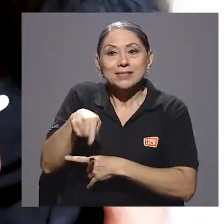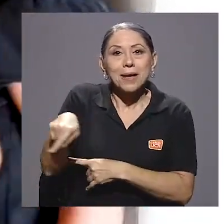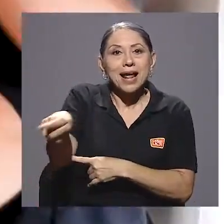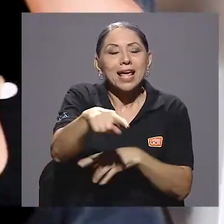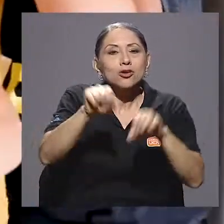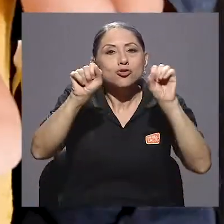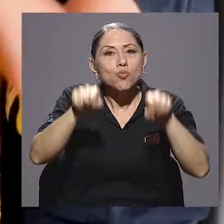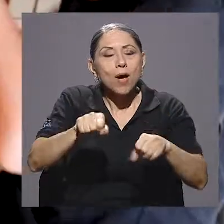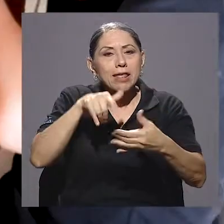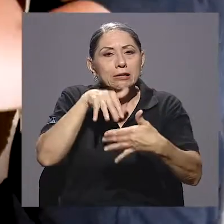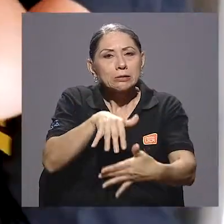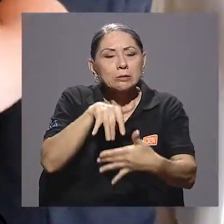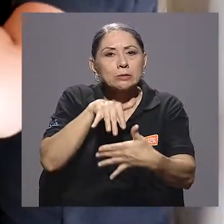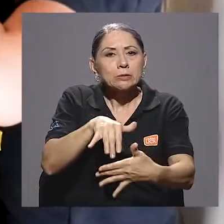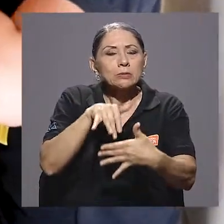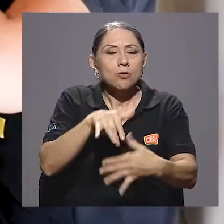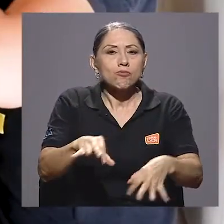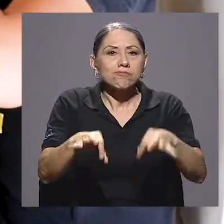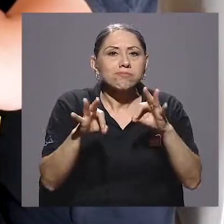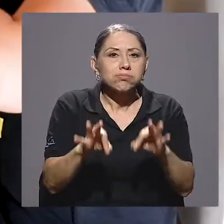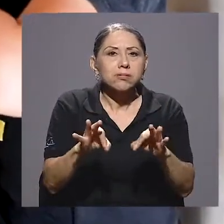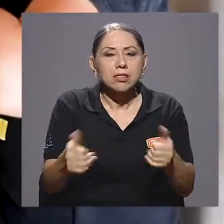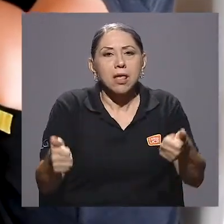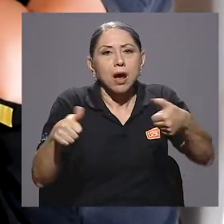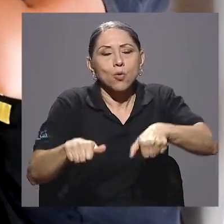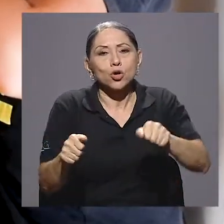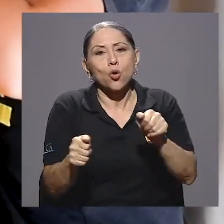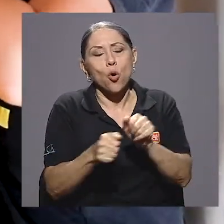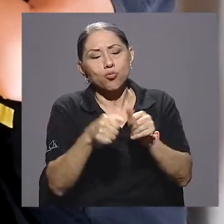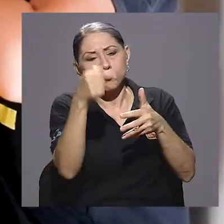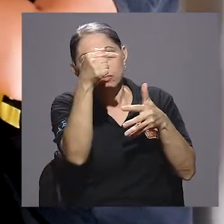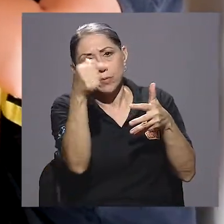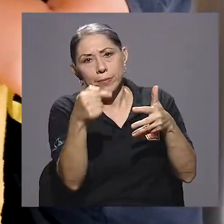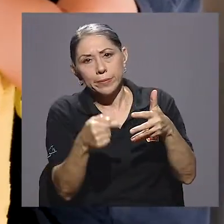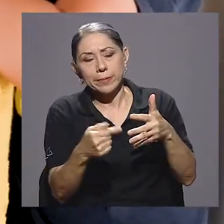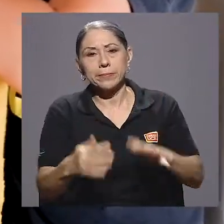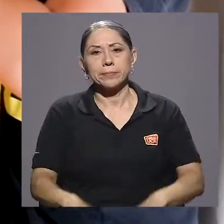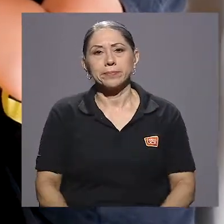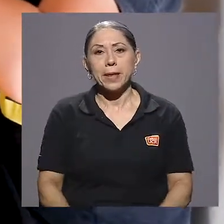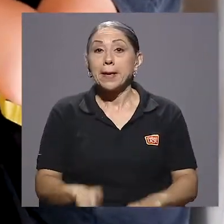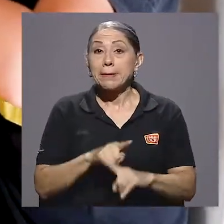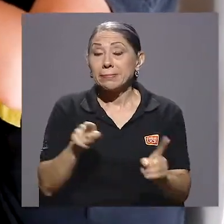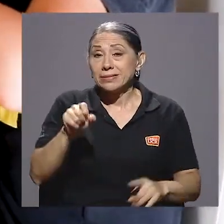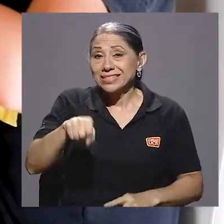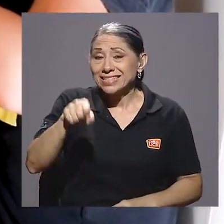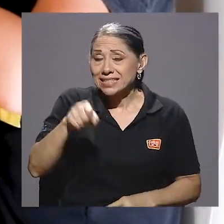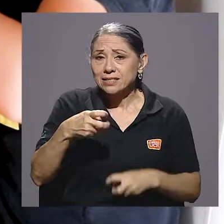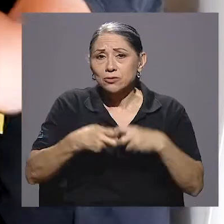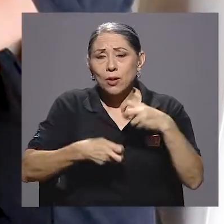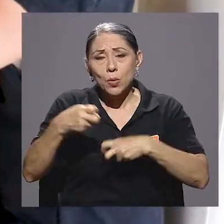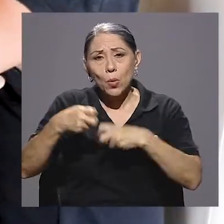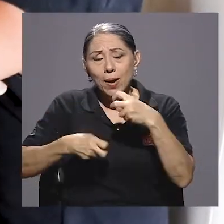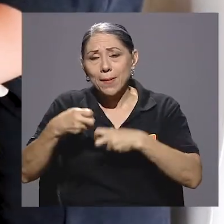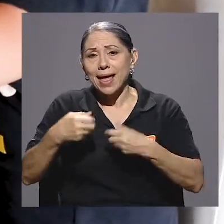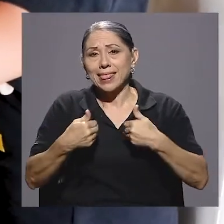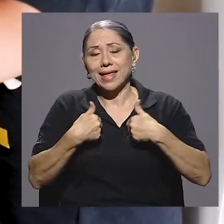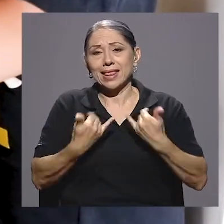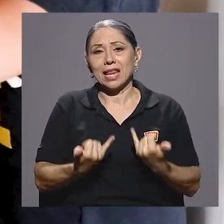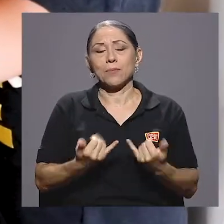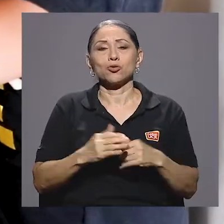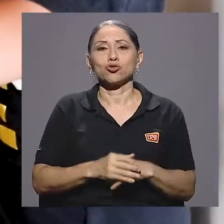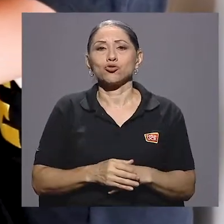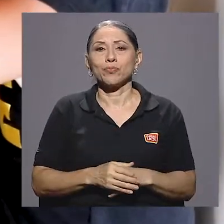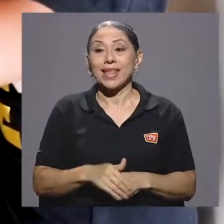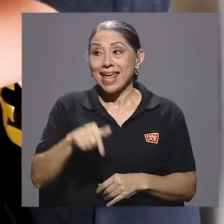puedan abordarlos en tiempo y forma según las indicaciones pues que han recibido, ¿verdad? Pero sí es una problemática que